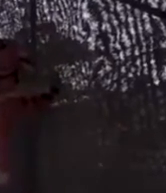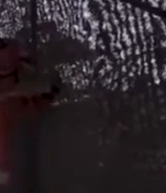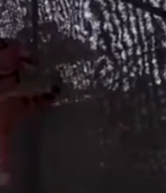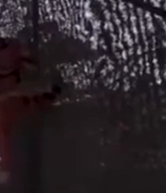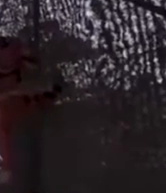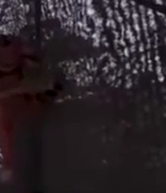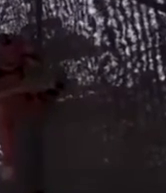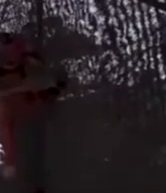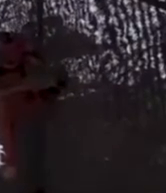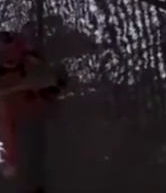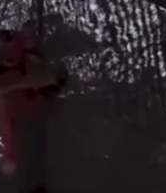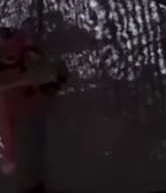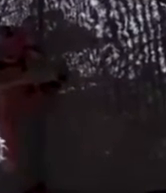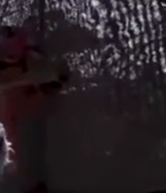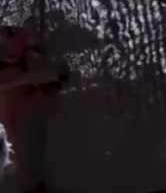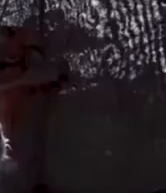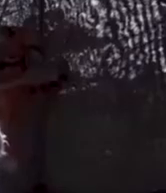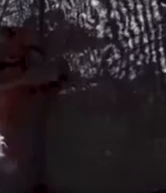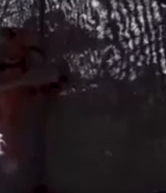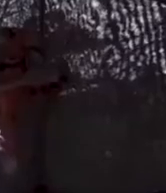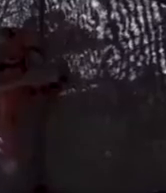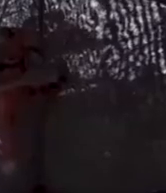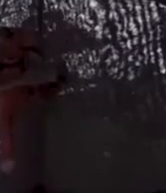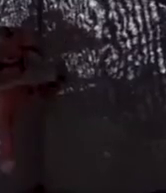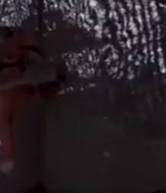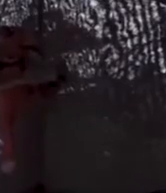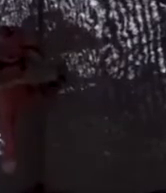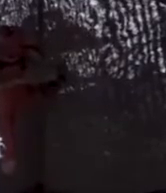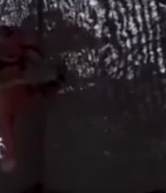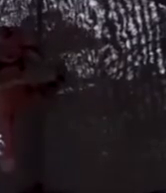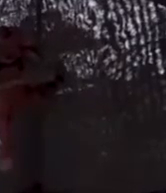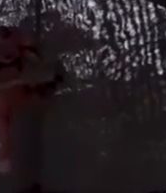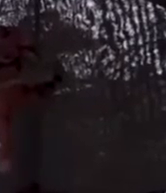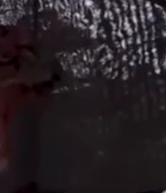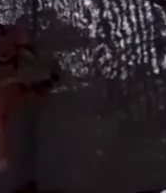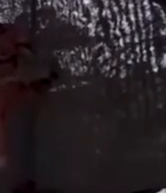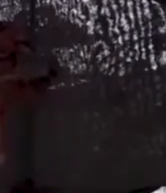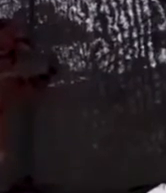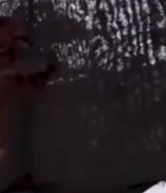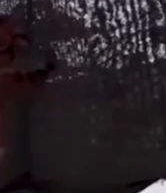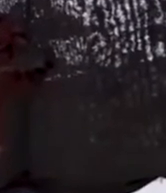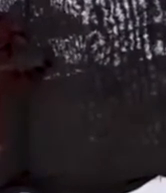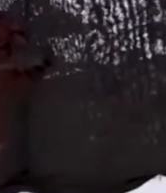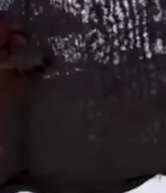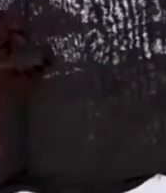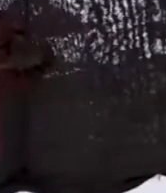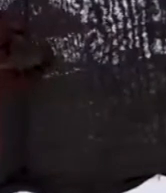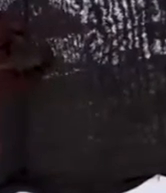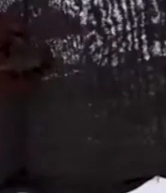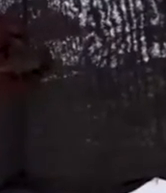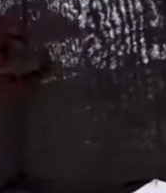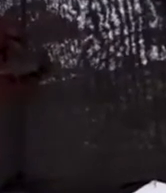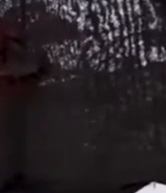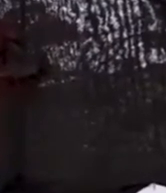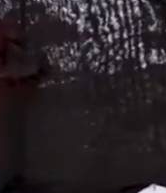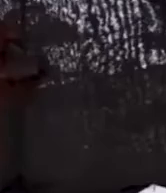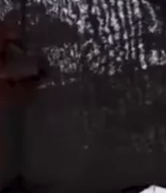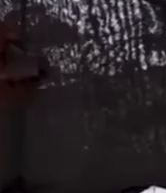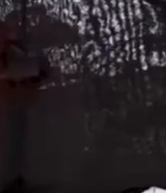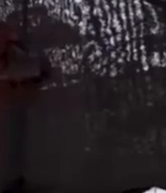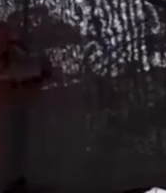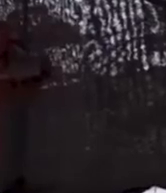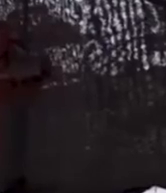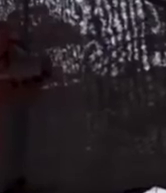de Dios y después de las personas que la tejieron y del señor alcalde y de todos ustedes, pues, que han venido aquí a mi casa a